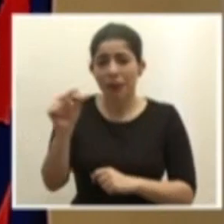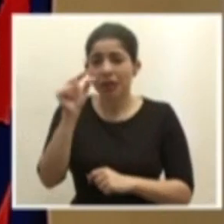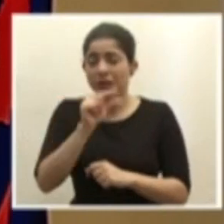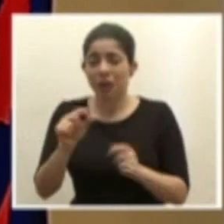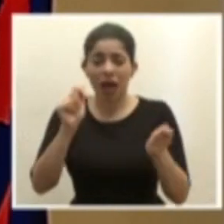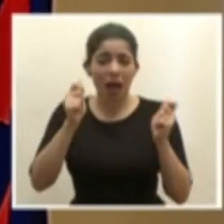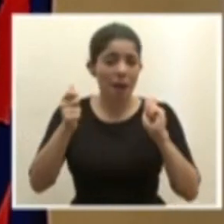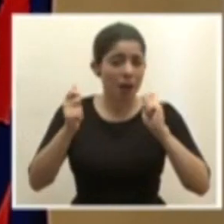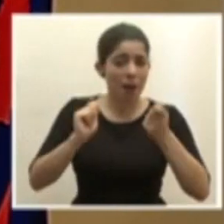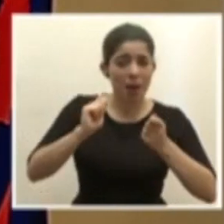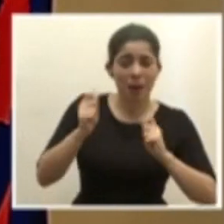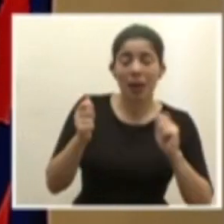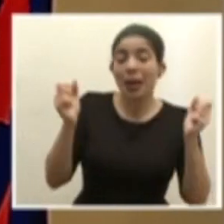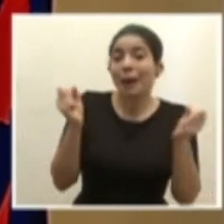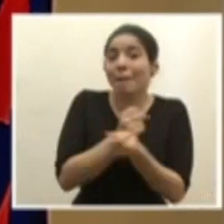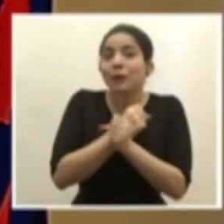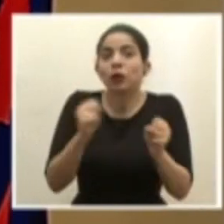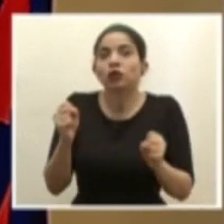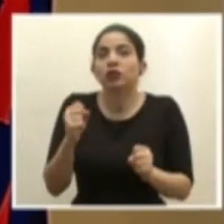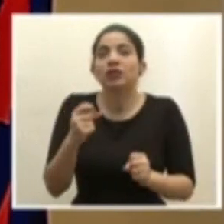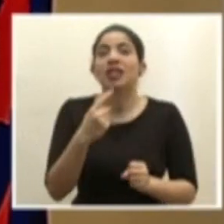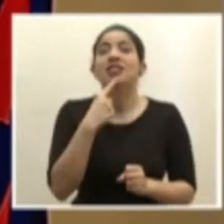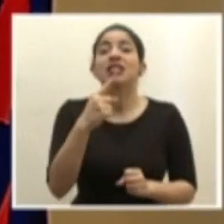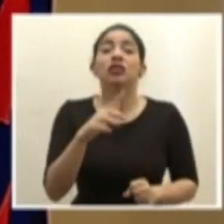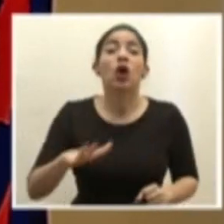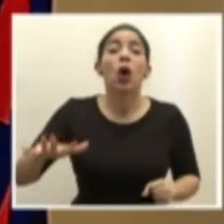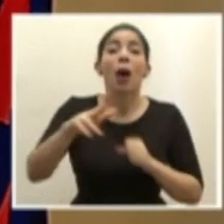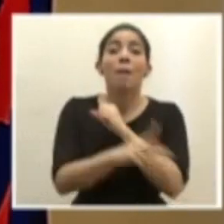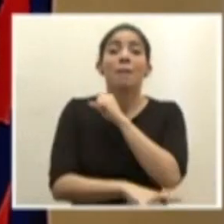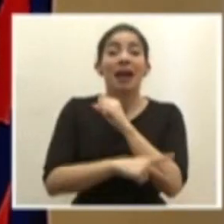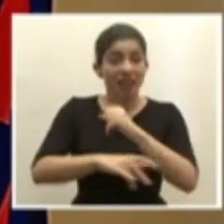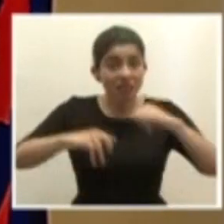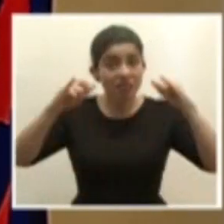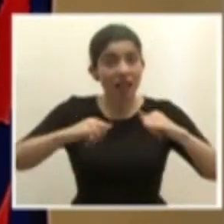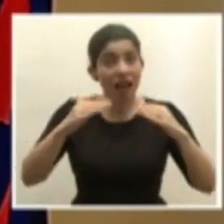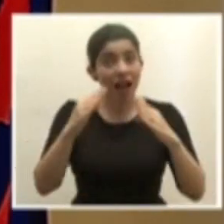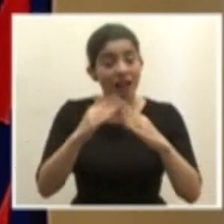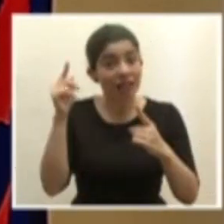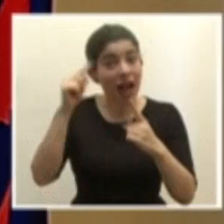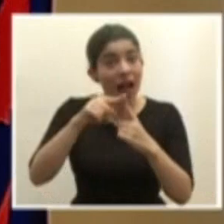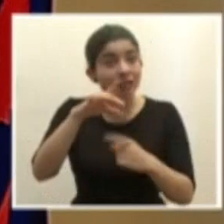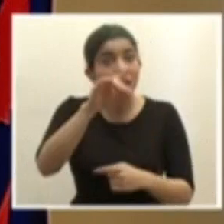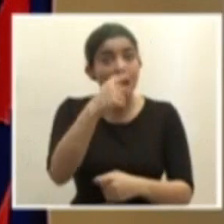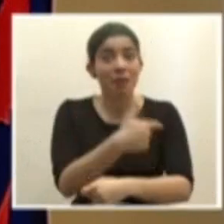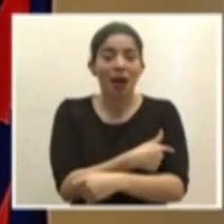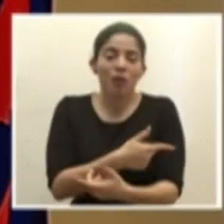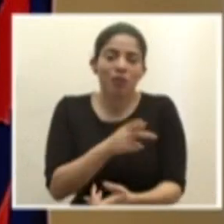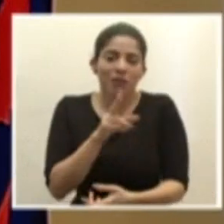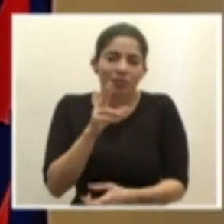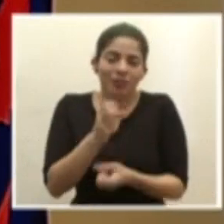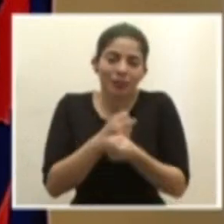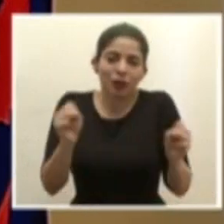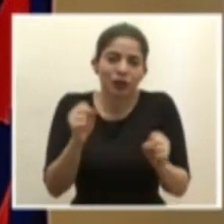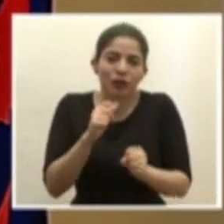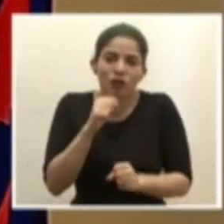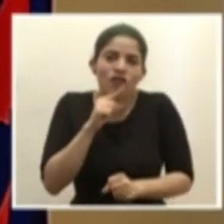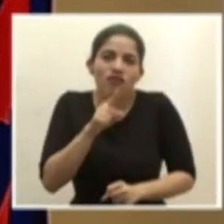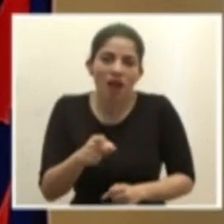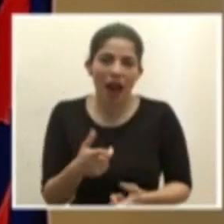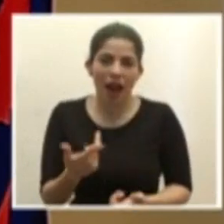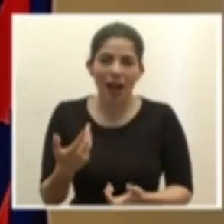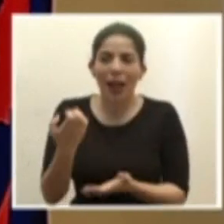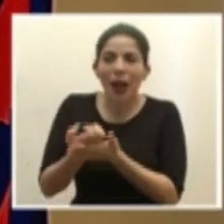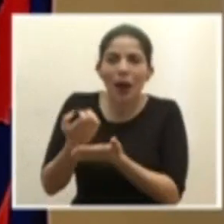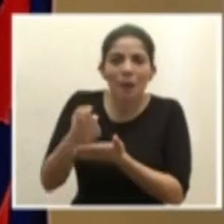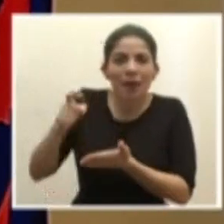semana. Es imposible decirle a todo un país quédese en casa hasta que haya una vacuna, eso no es realista. La economía tiene